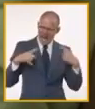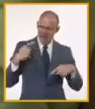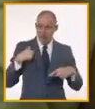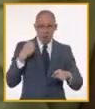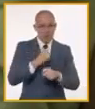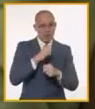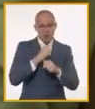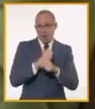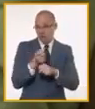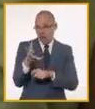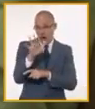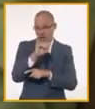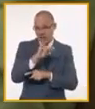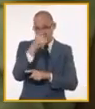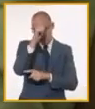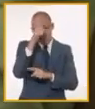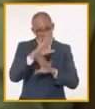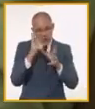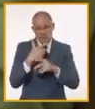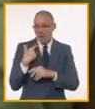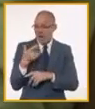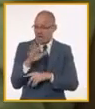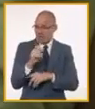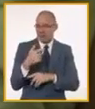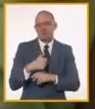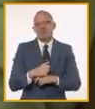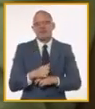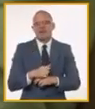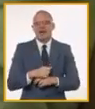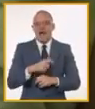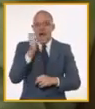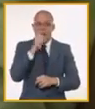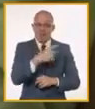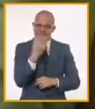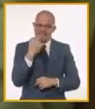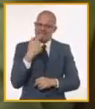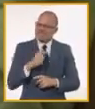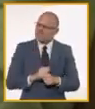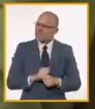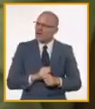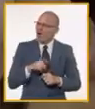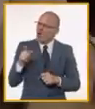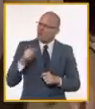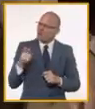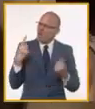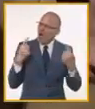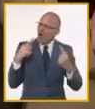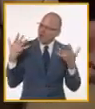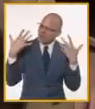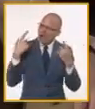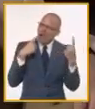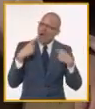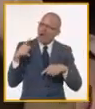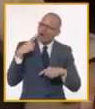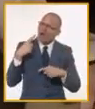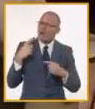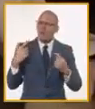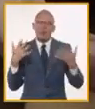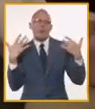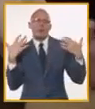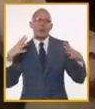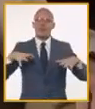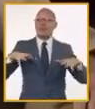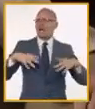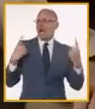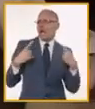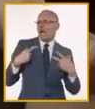entonces empieza, y ya tú no tienes ningún hobby. Él quería meterme a mí en el golf. Sí. Entonces